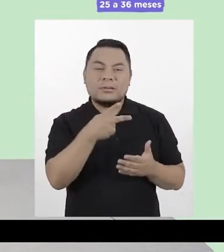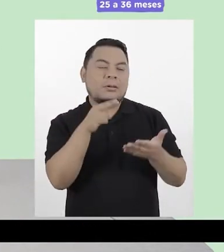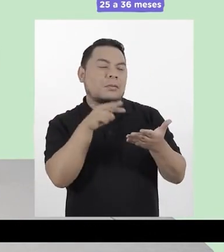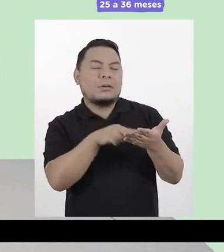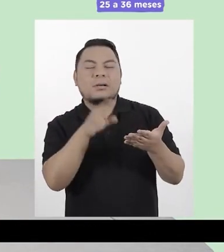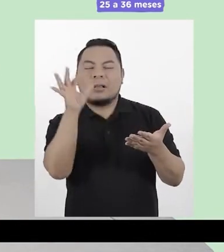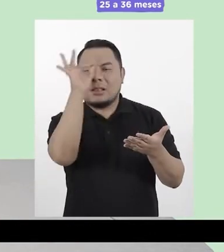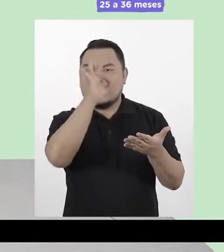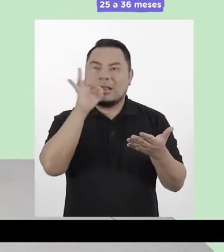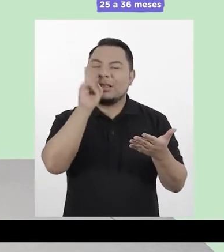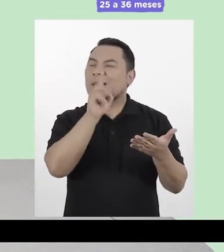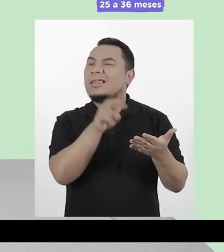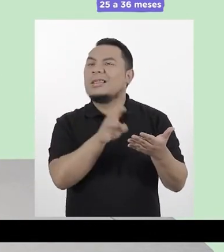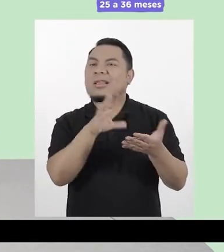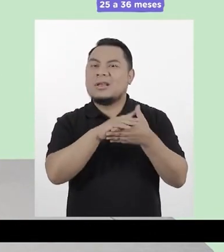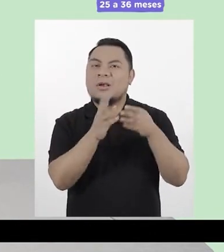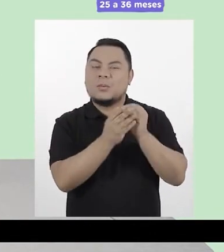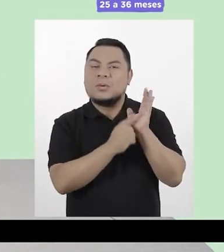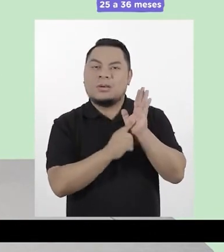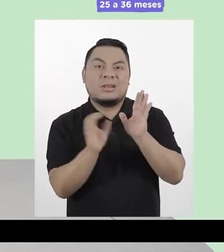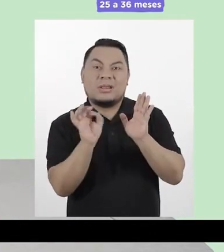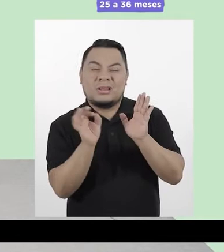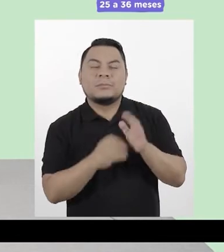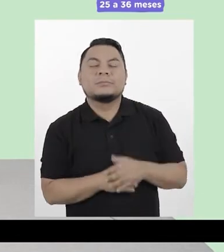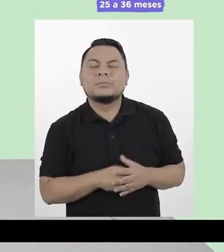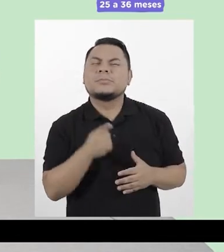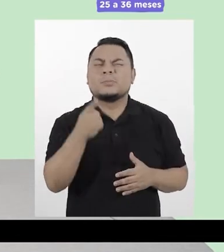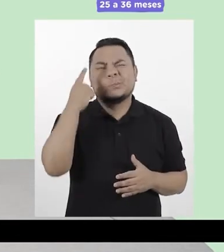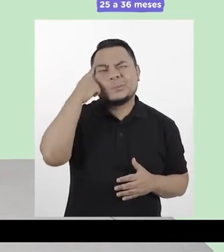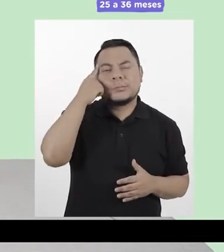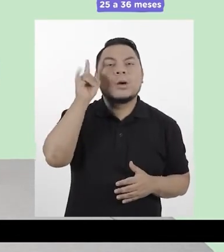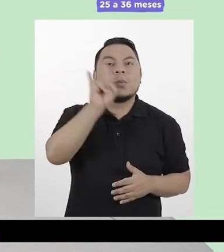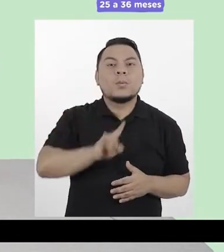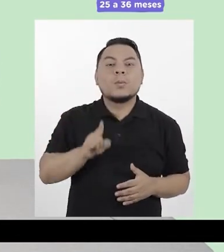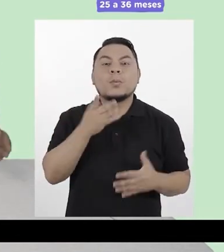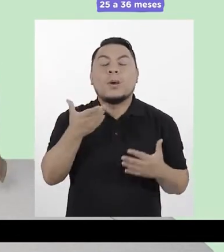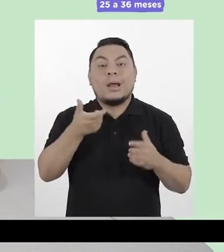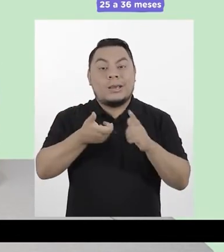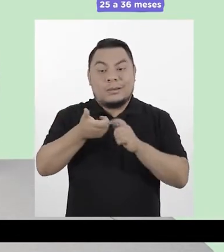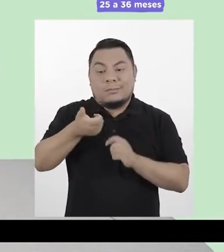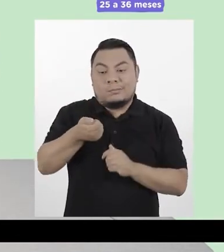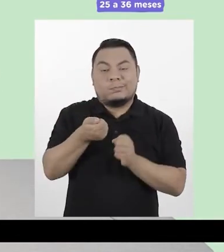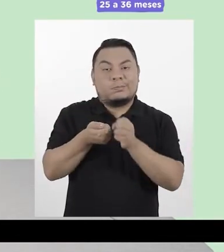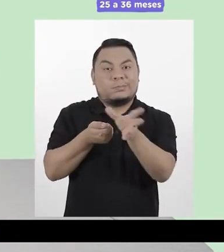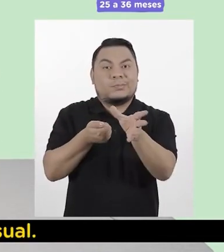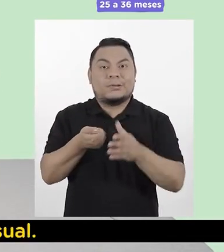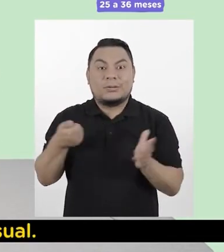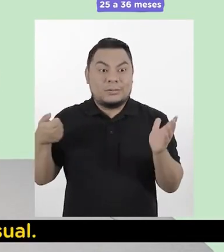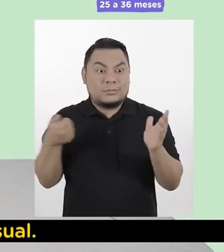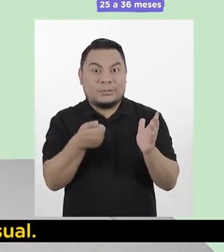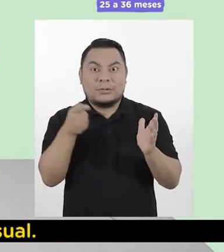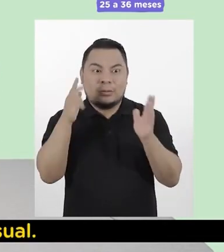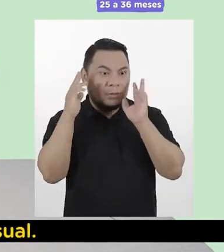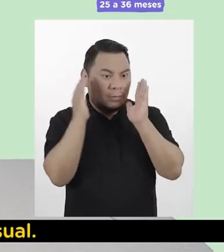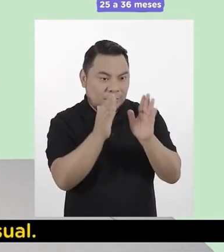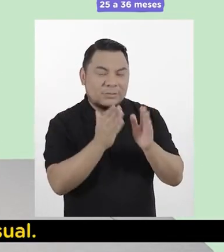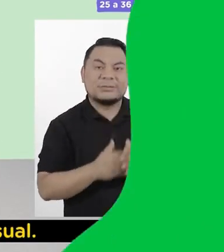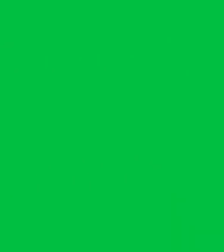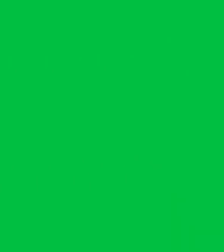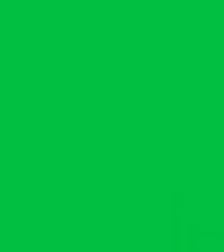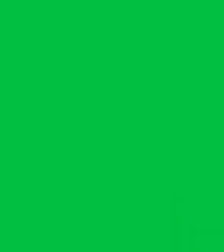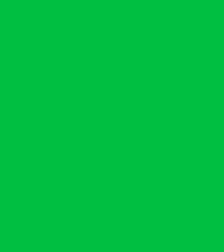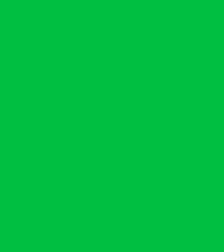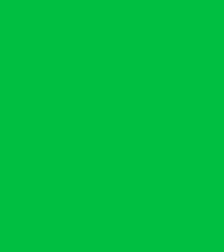no observa los objetos o personajes del cuento, pueden utilizar una linterna para incrementar su atención